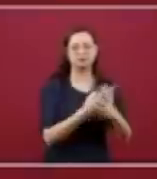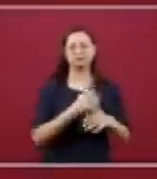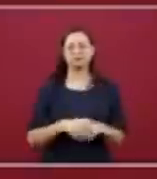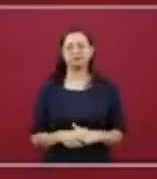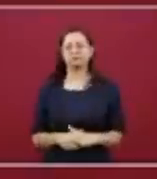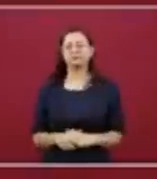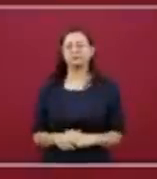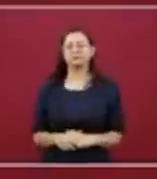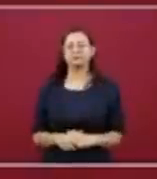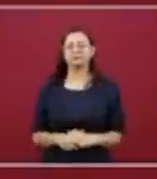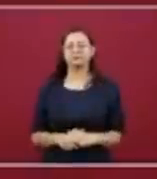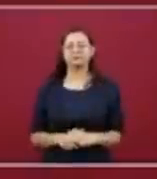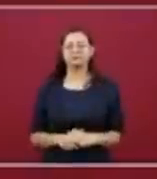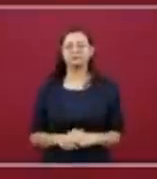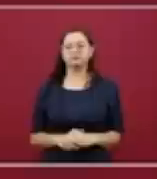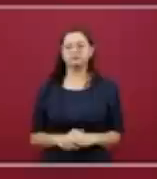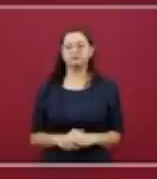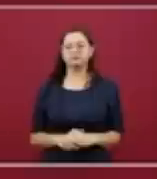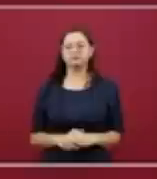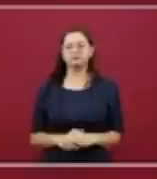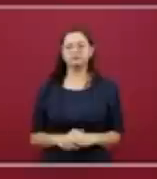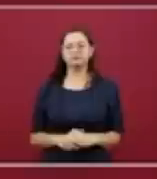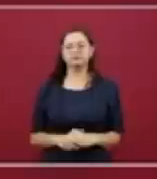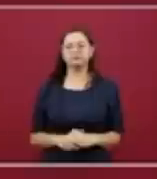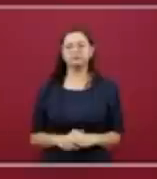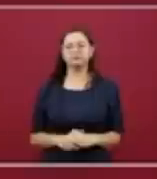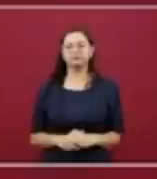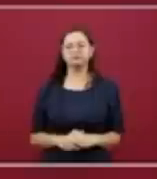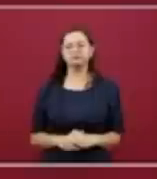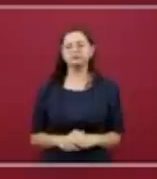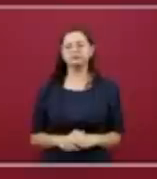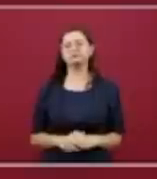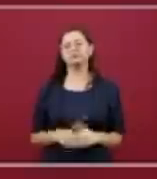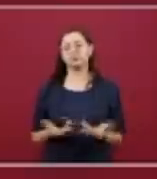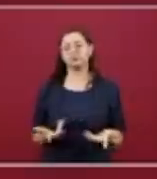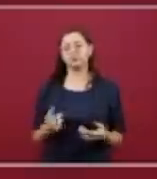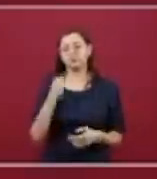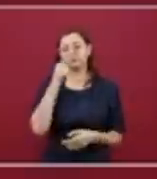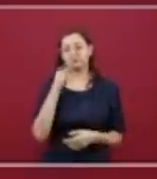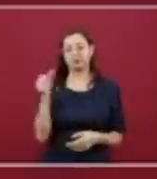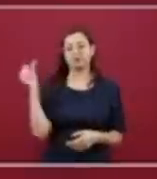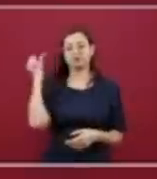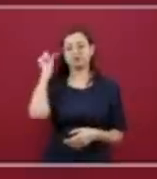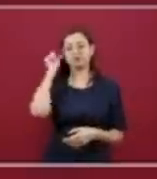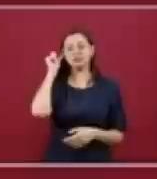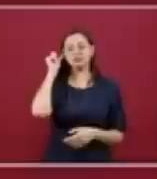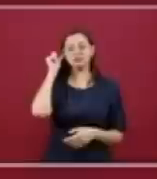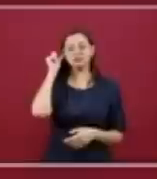Por eso, ayer viajamos a